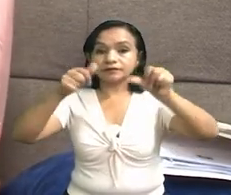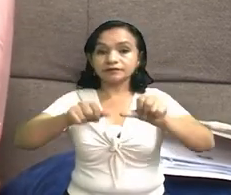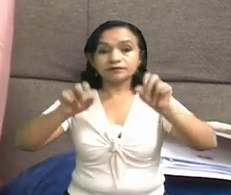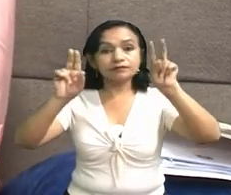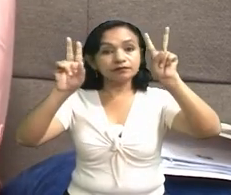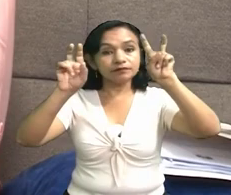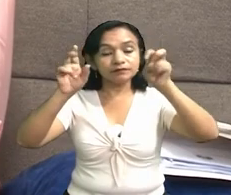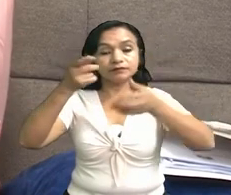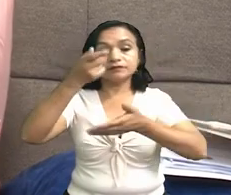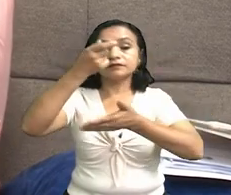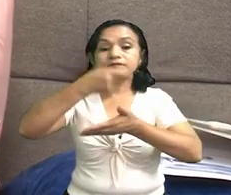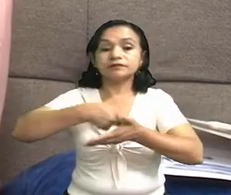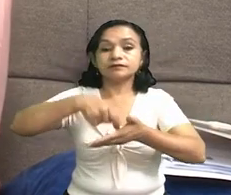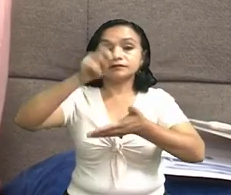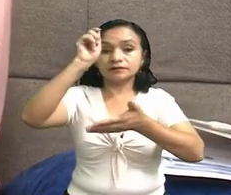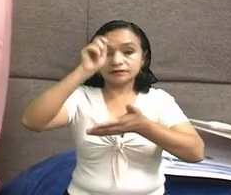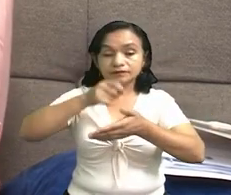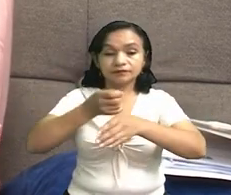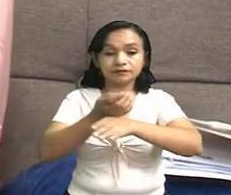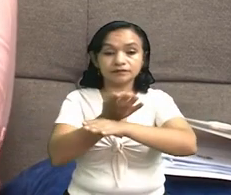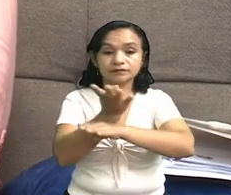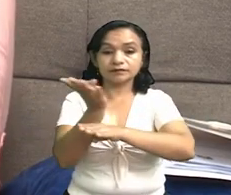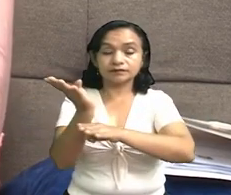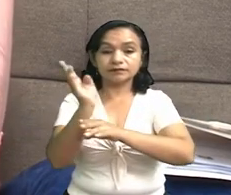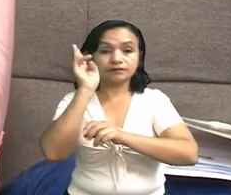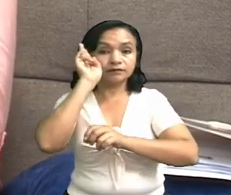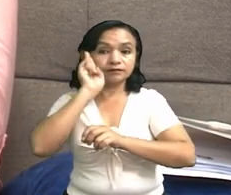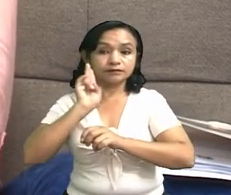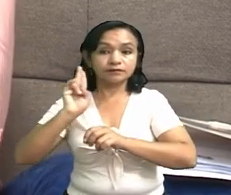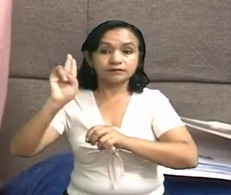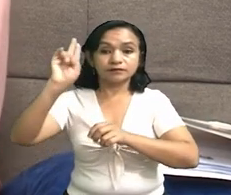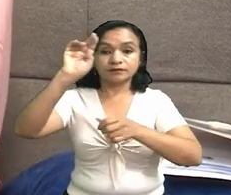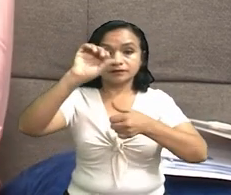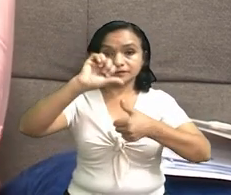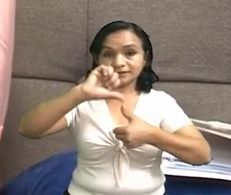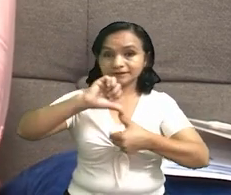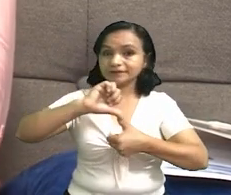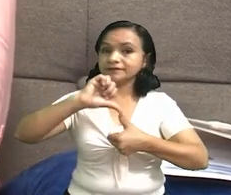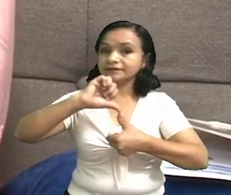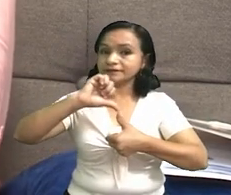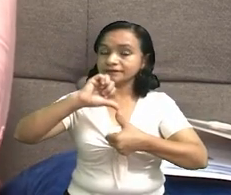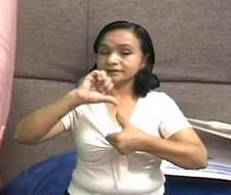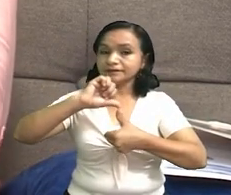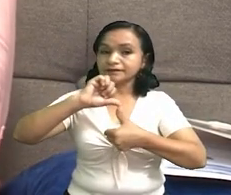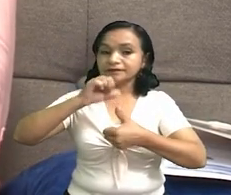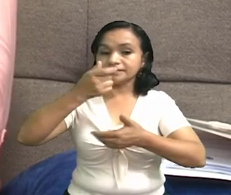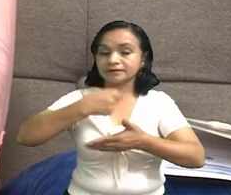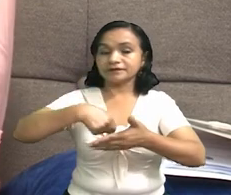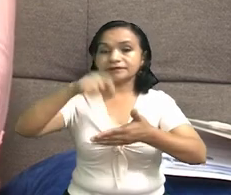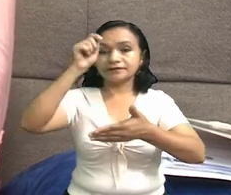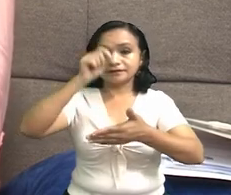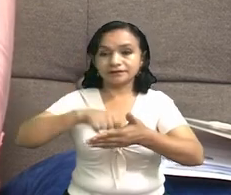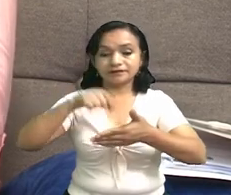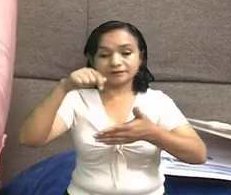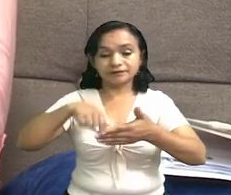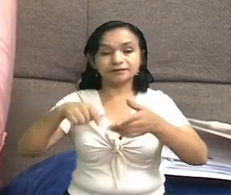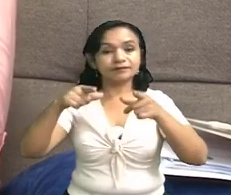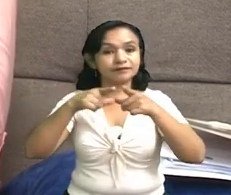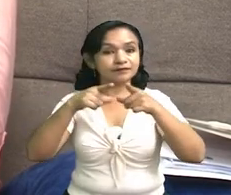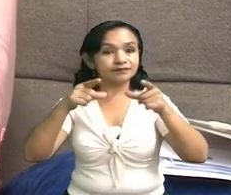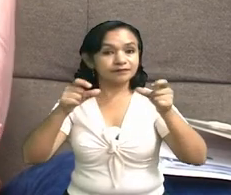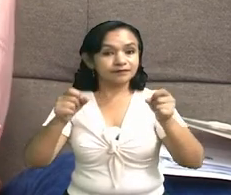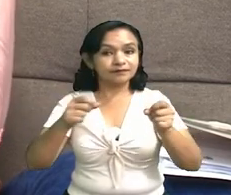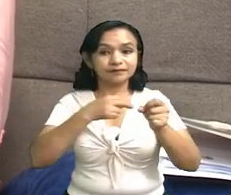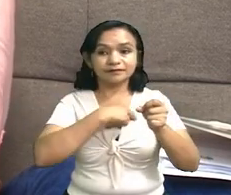que firmó el Consejo Superior Universitario Centroamericano, que lo firmó precisamente acá en Managua